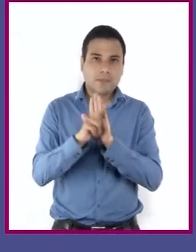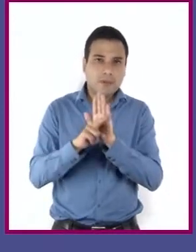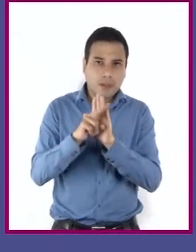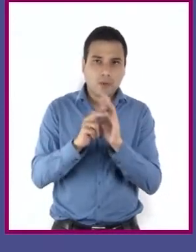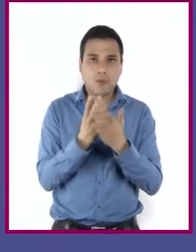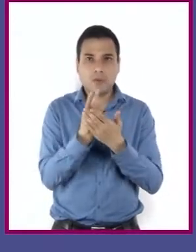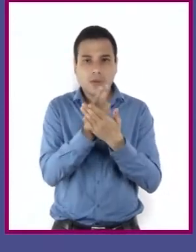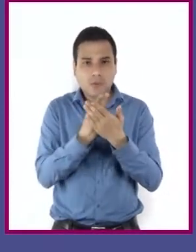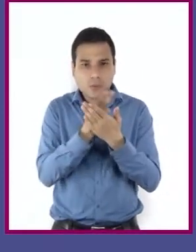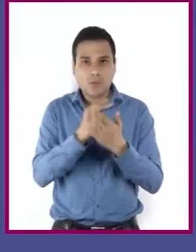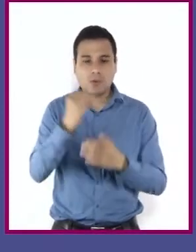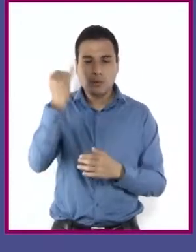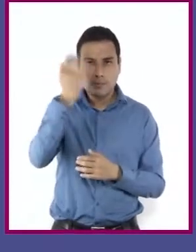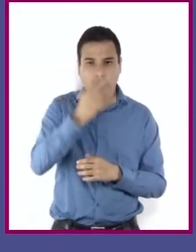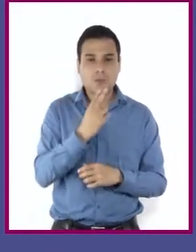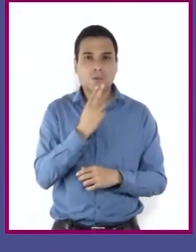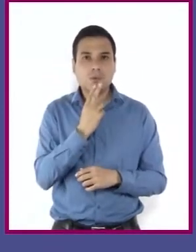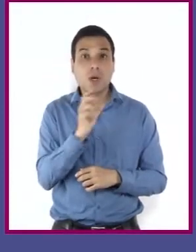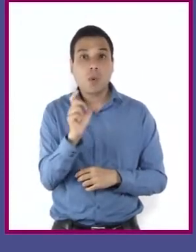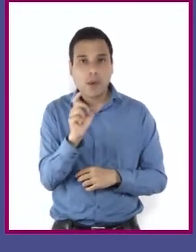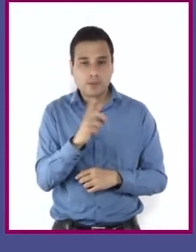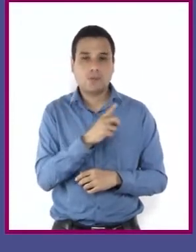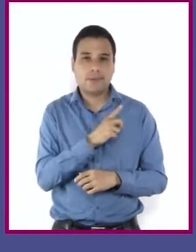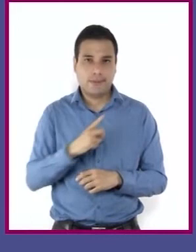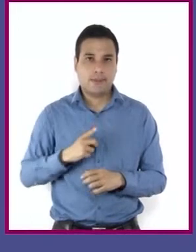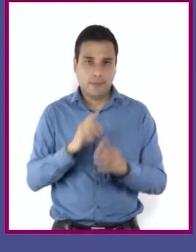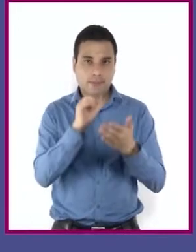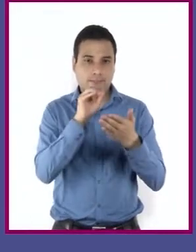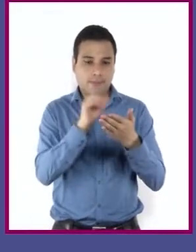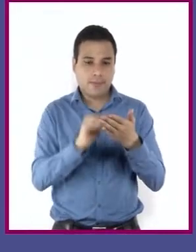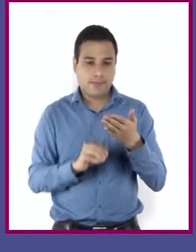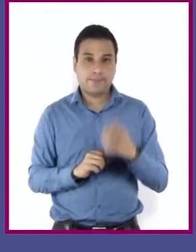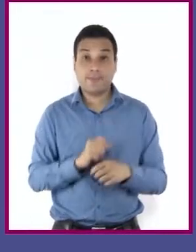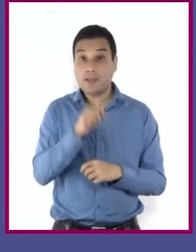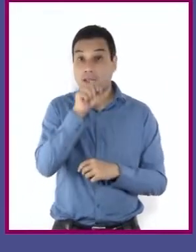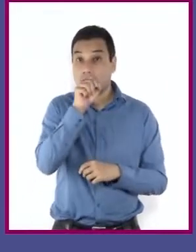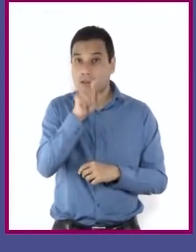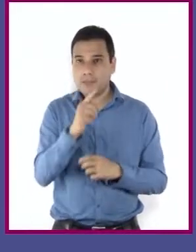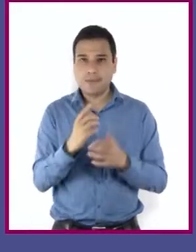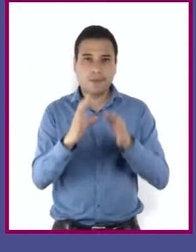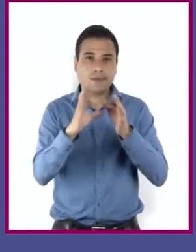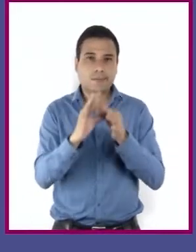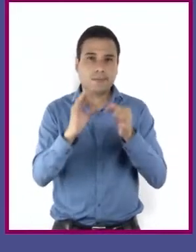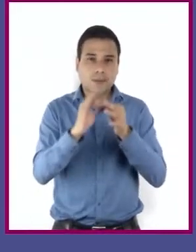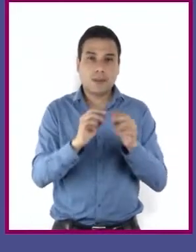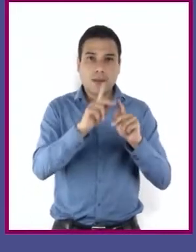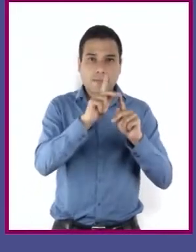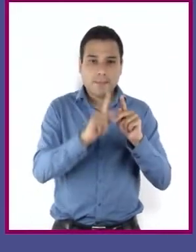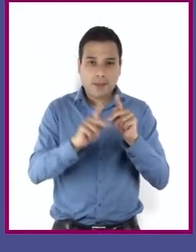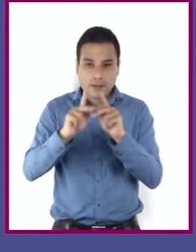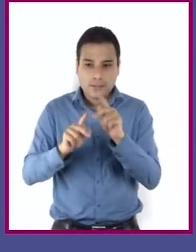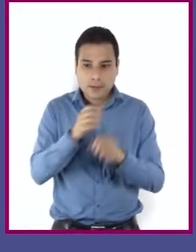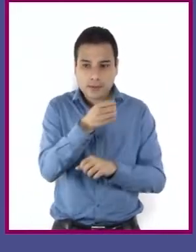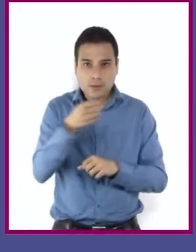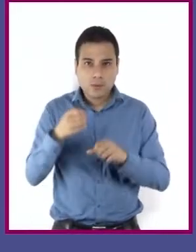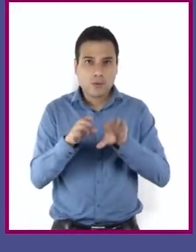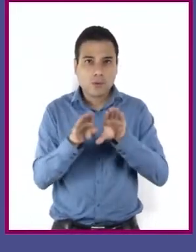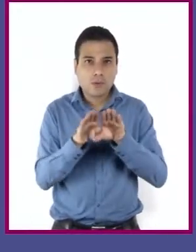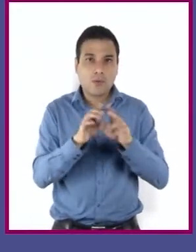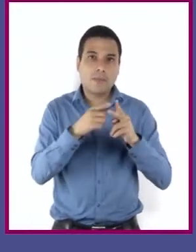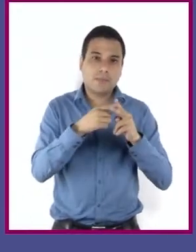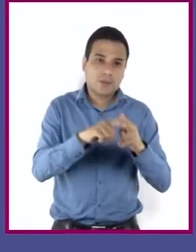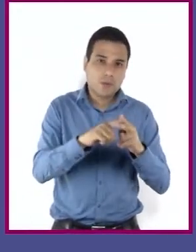los apoyos gráficos. Creo que es importante que señale las partes de la exposición: introducción,